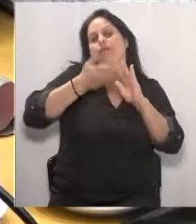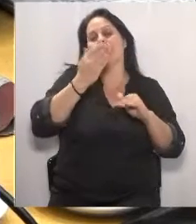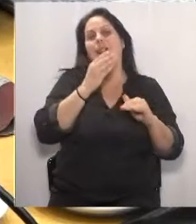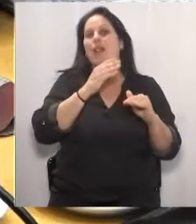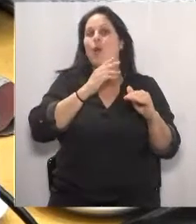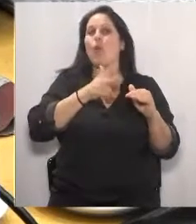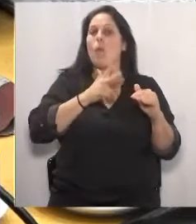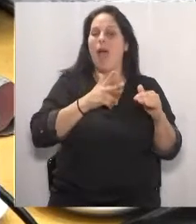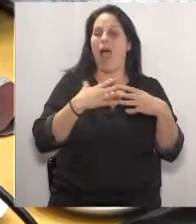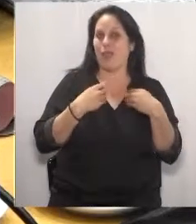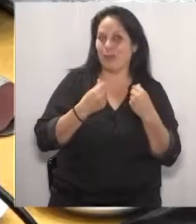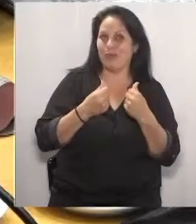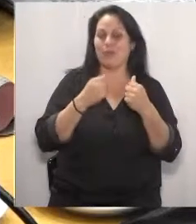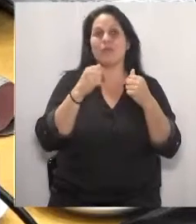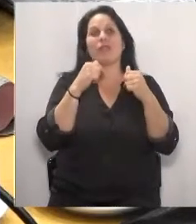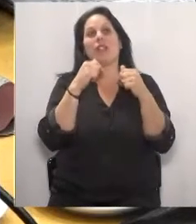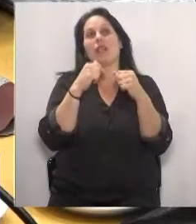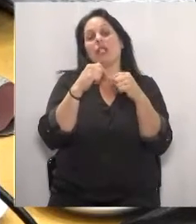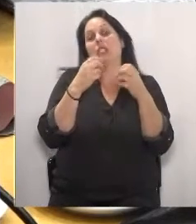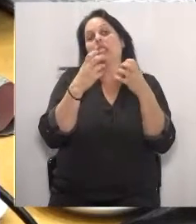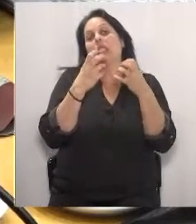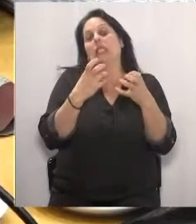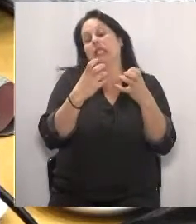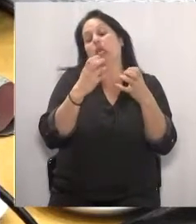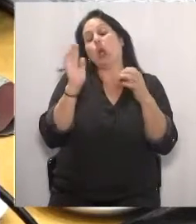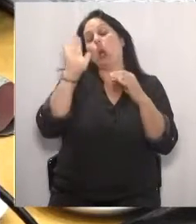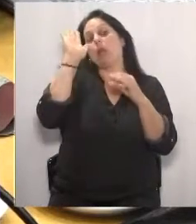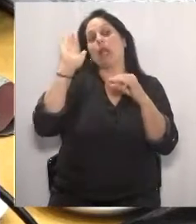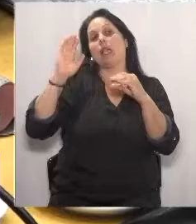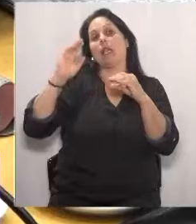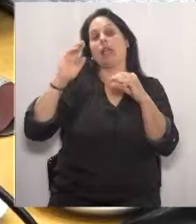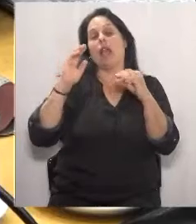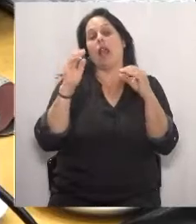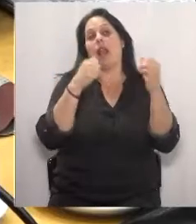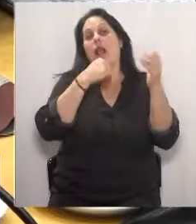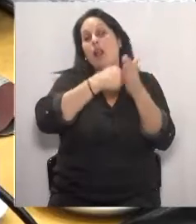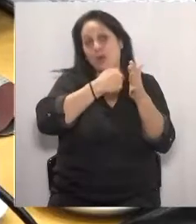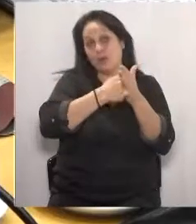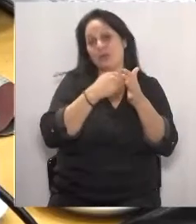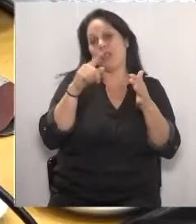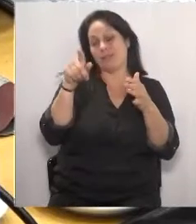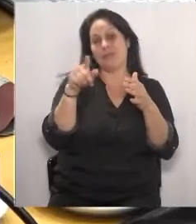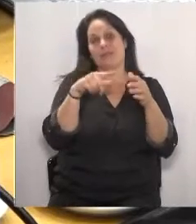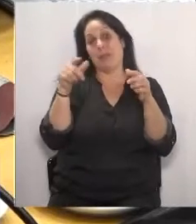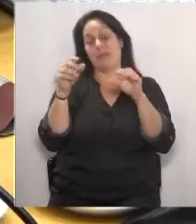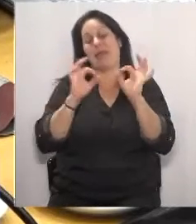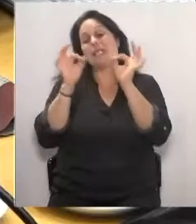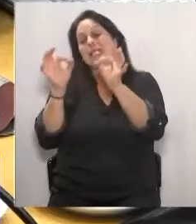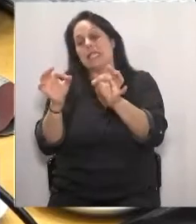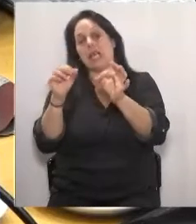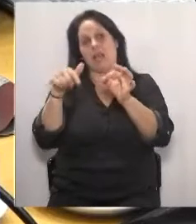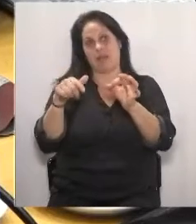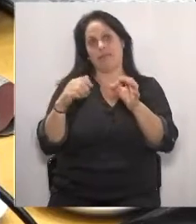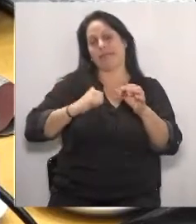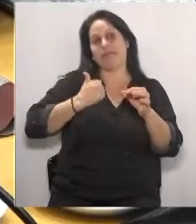prefiero hacerlo desde el lado de la resiliencia, de la lucha que sortearon para llegar a donde han llegado. Y para ello me pareció que la forma